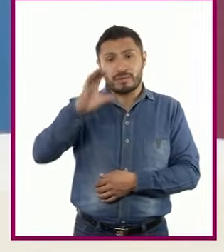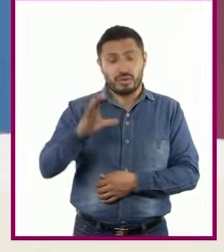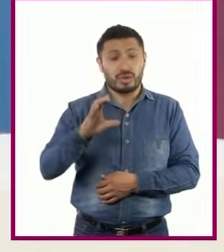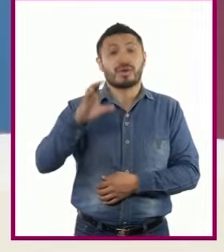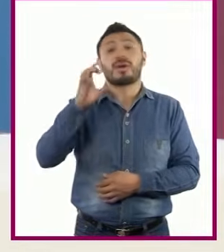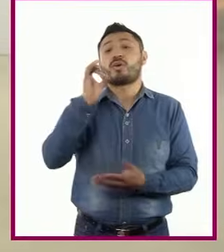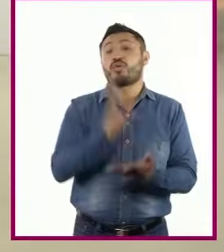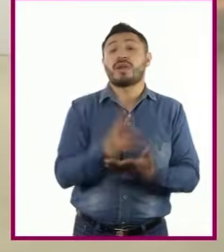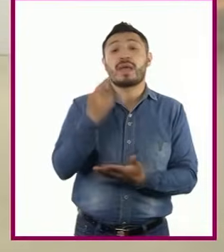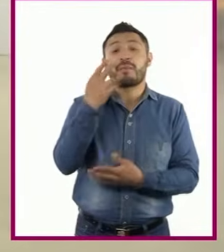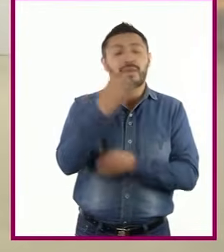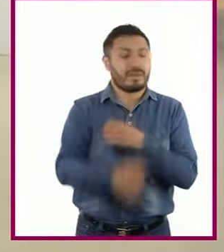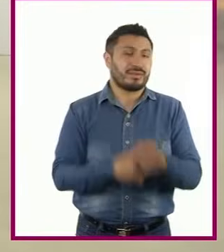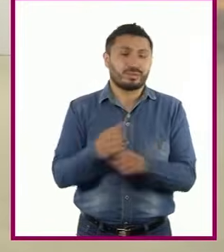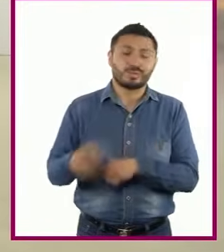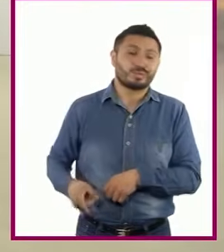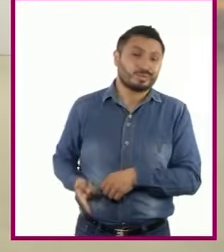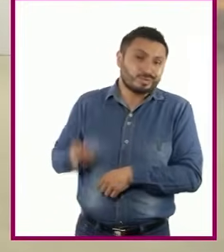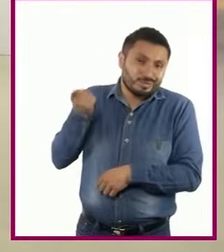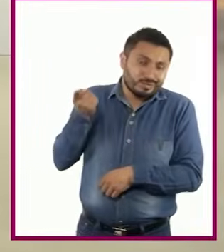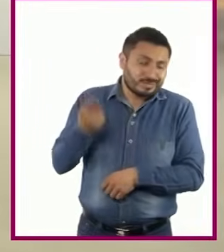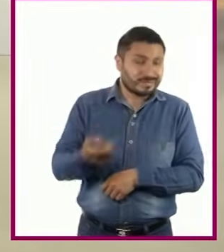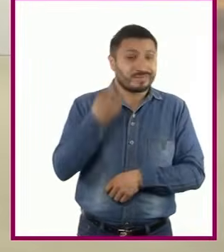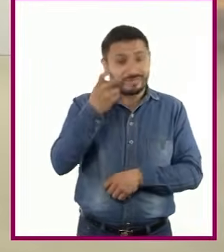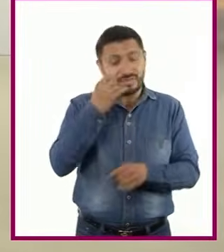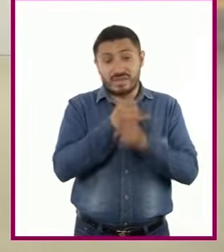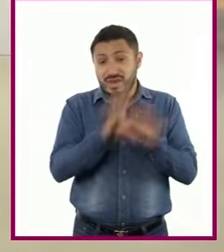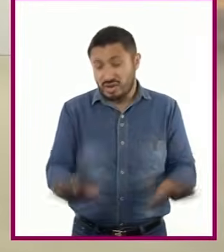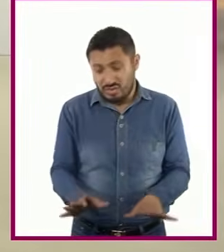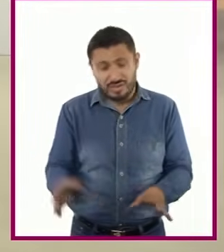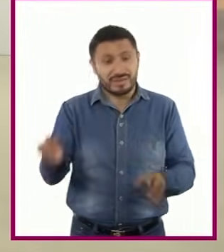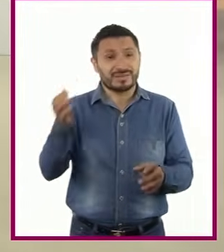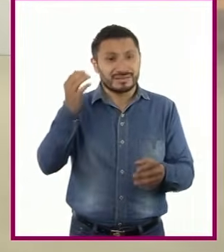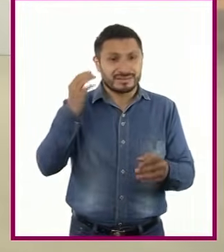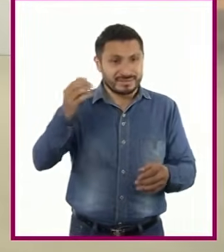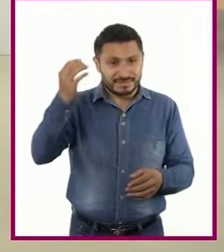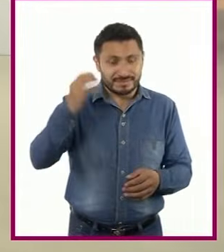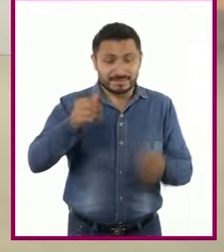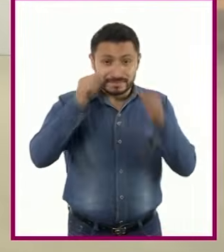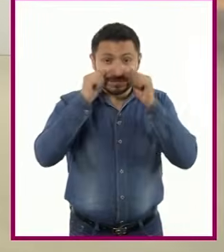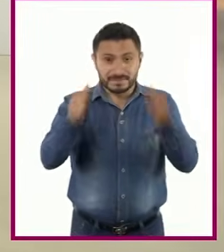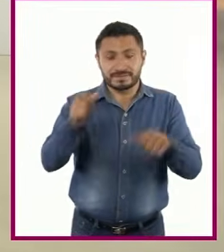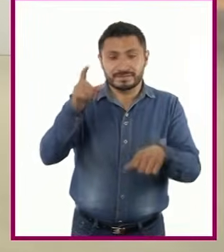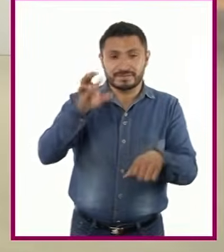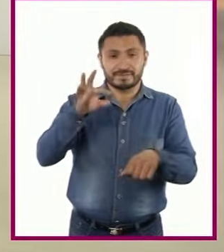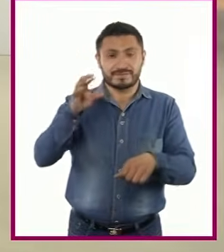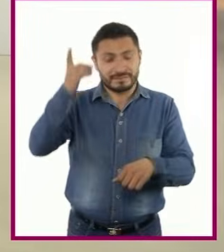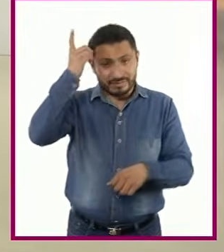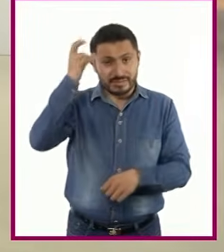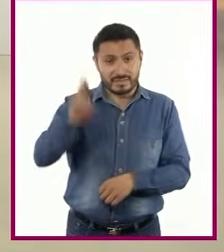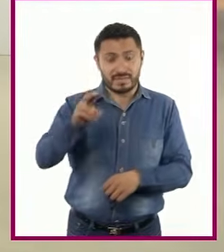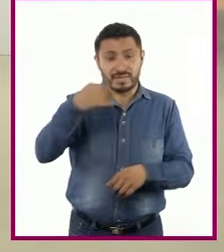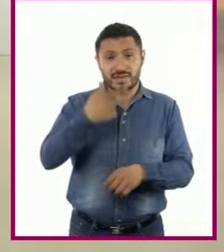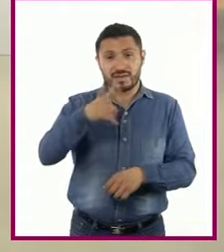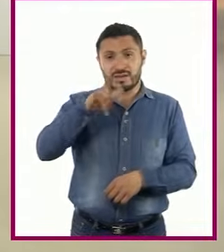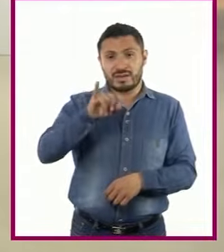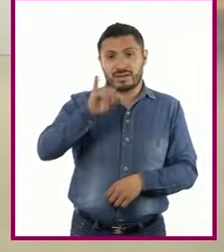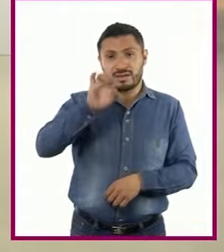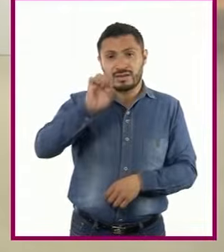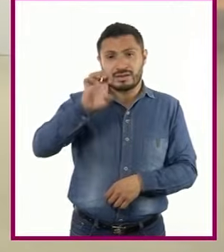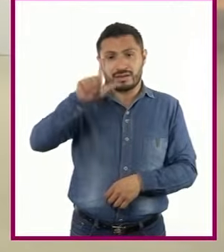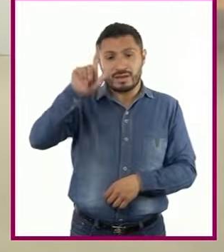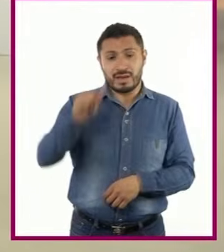25 años. Para ampliar la información, escuchemos a la doctora Gisela von Boeser, quien nos